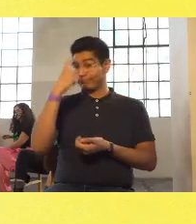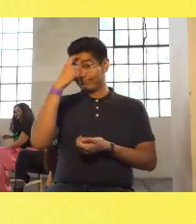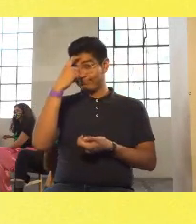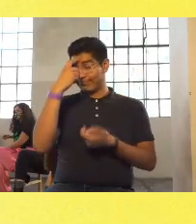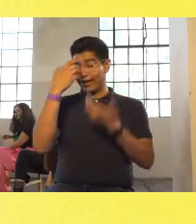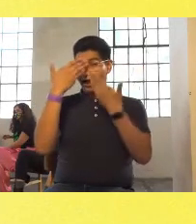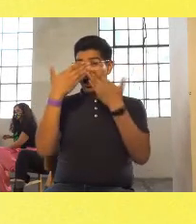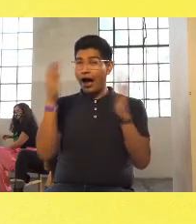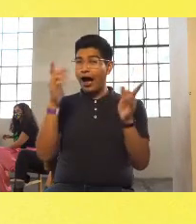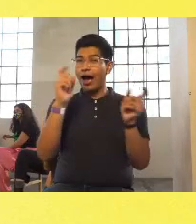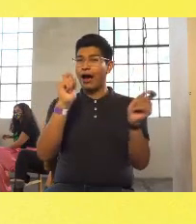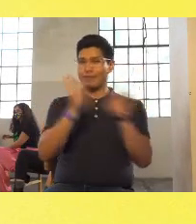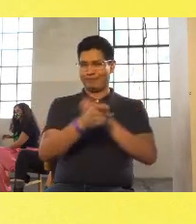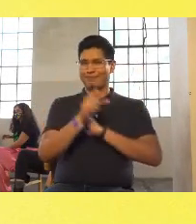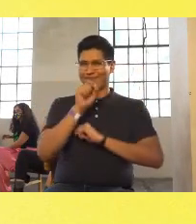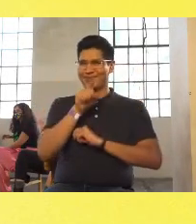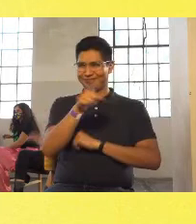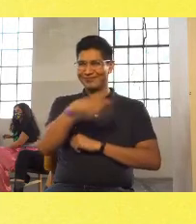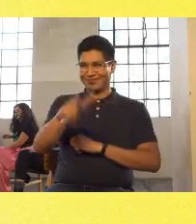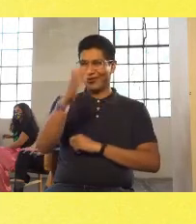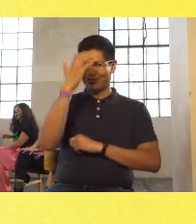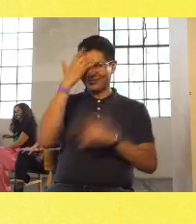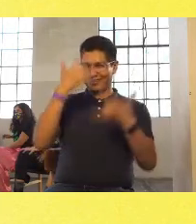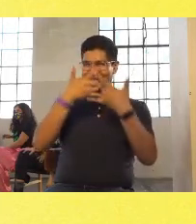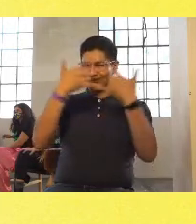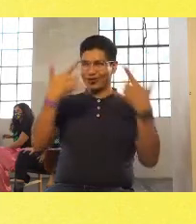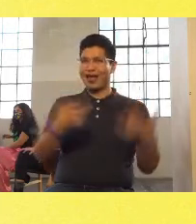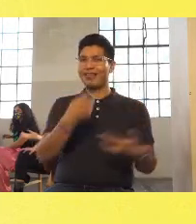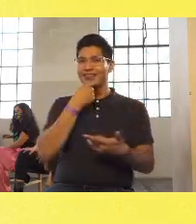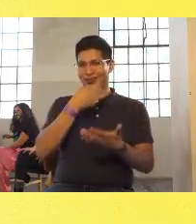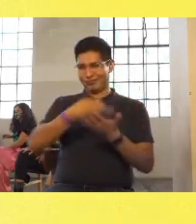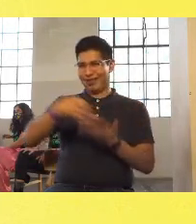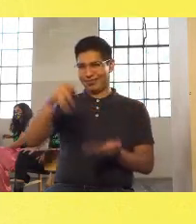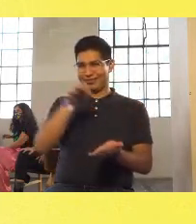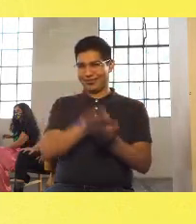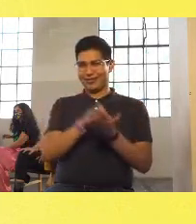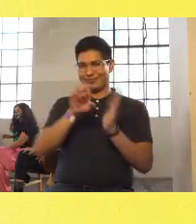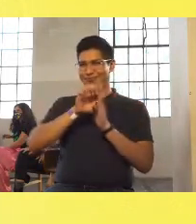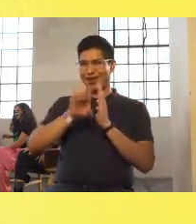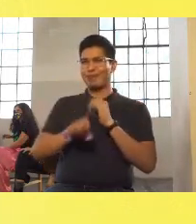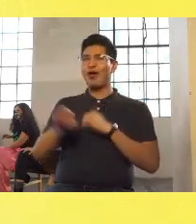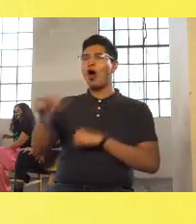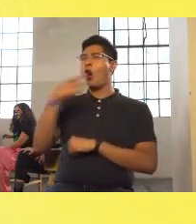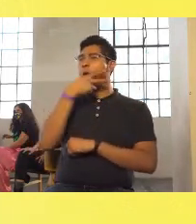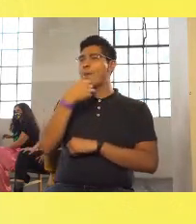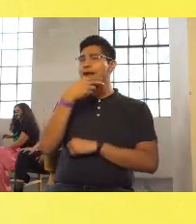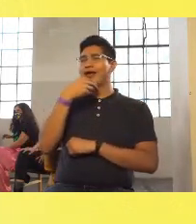en este mito de los niños héroes, en la que un Juan Escutia